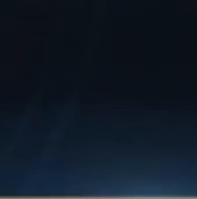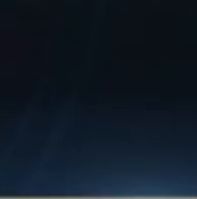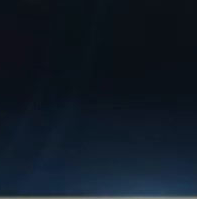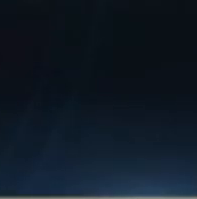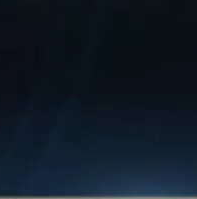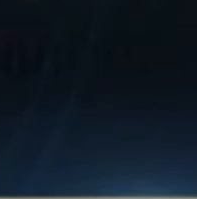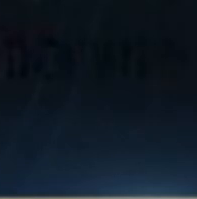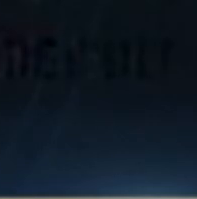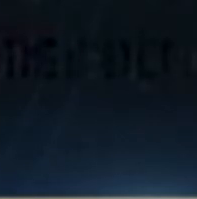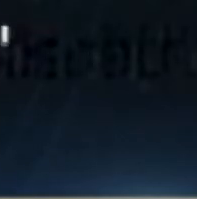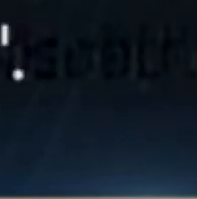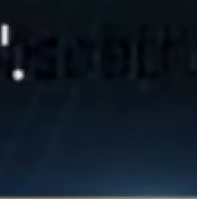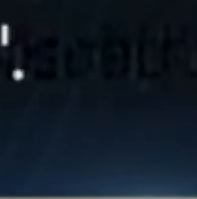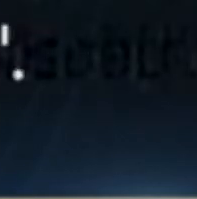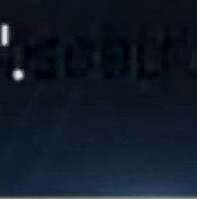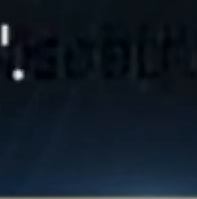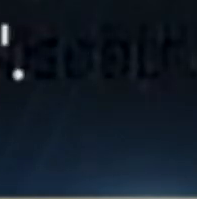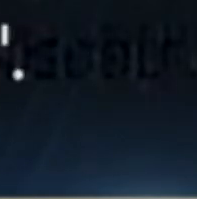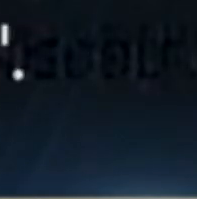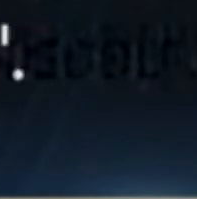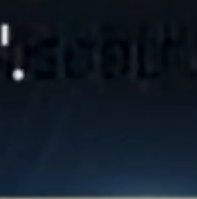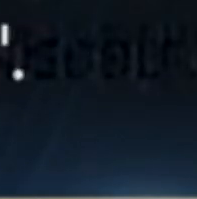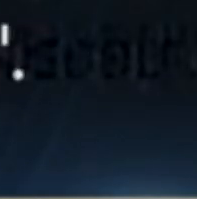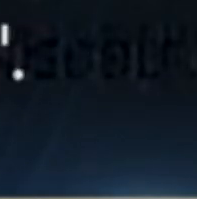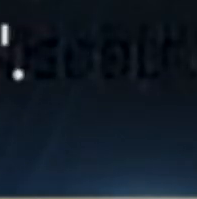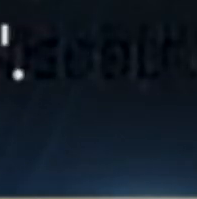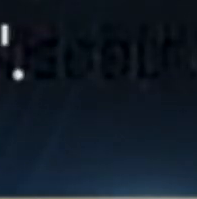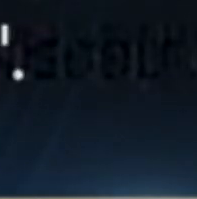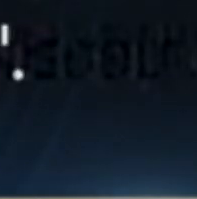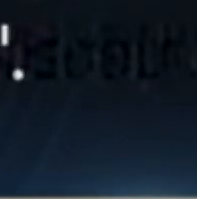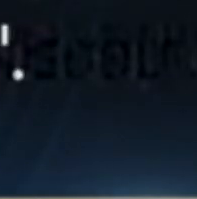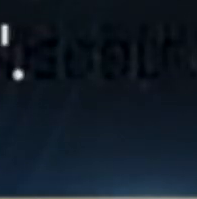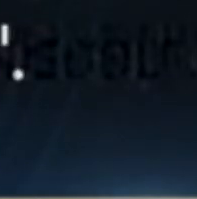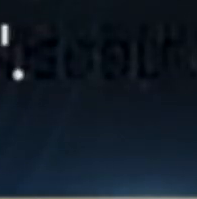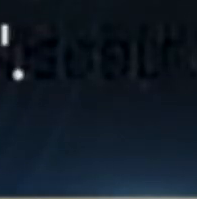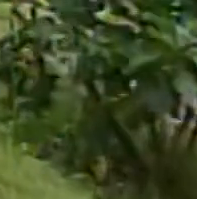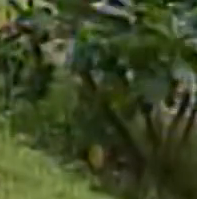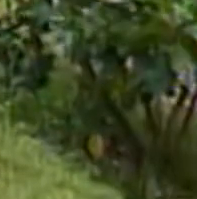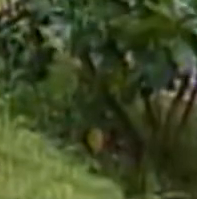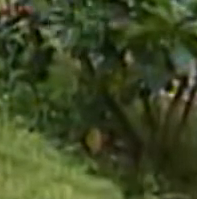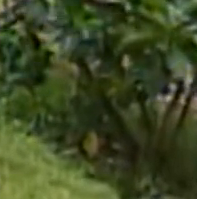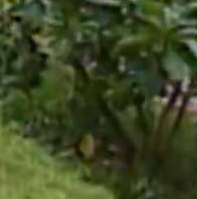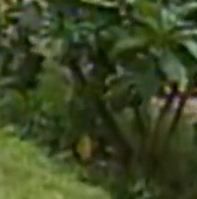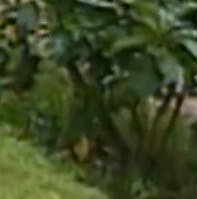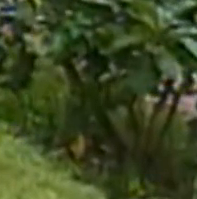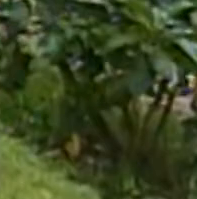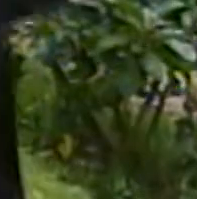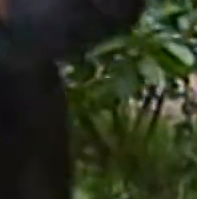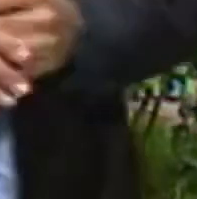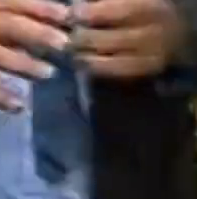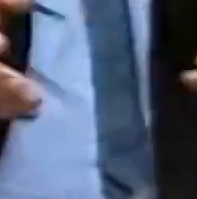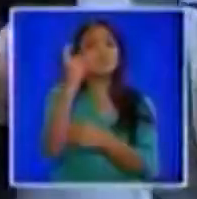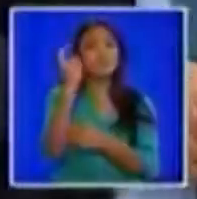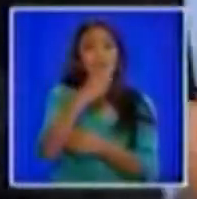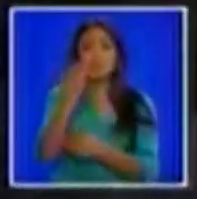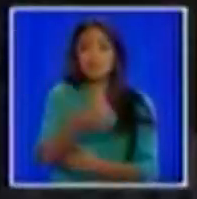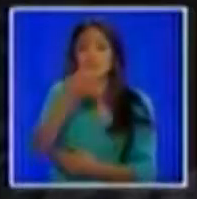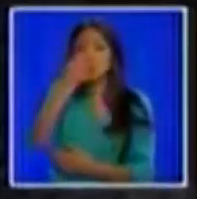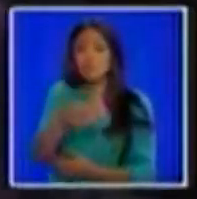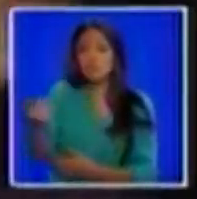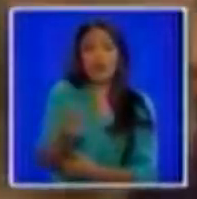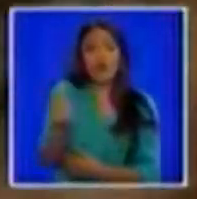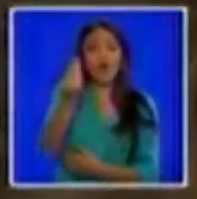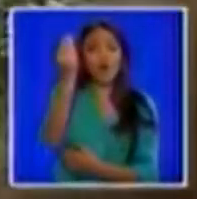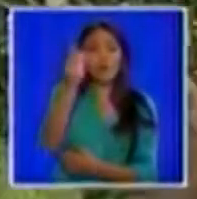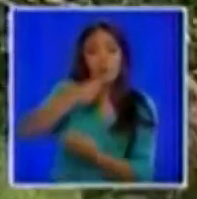se activará un dispositivo especial para cumplir con los protocolos sanitarios requeridos. ¿Pero qué medidas se deberían cumplir con los jóvenes